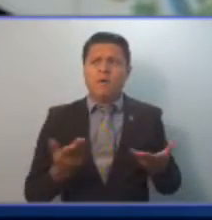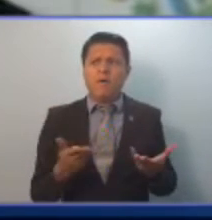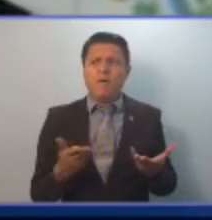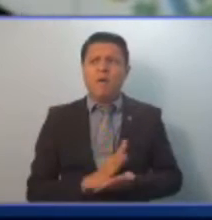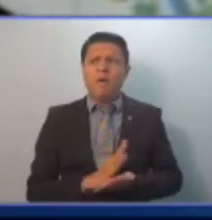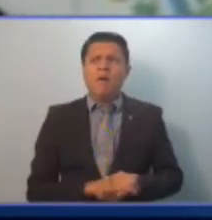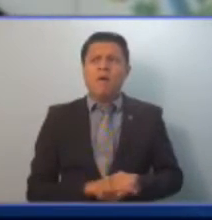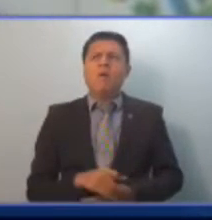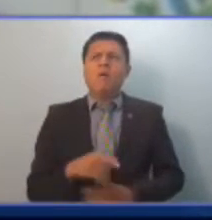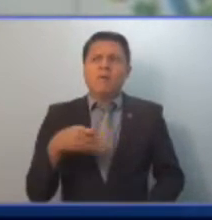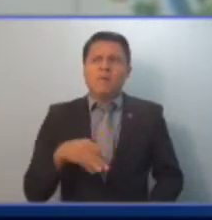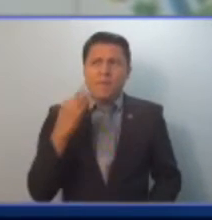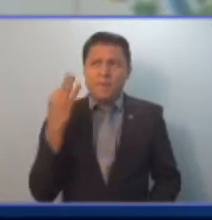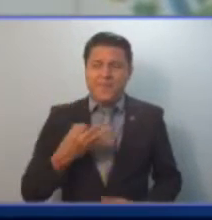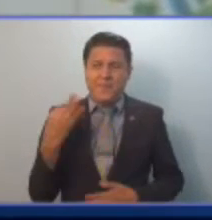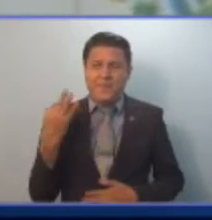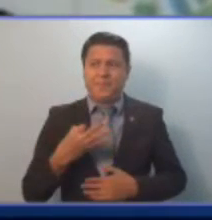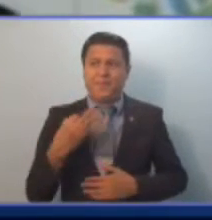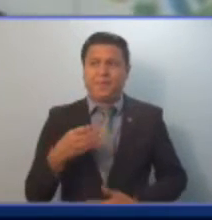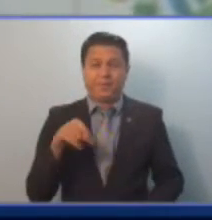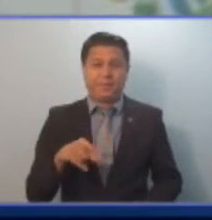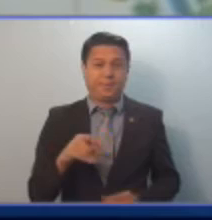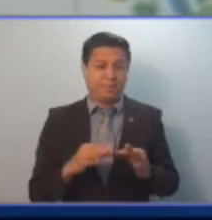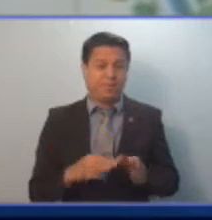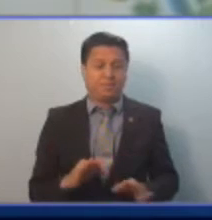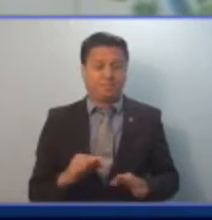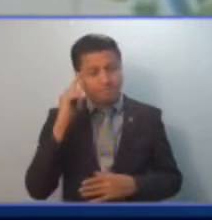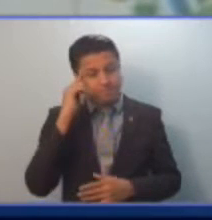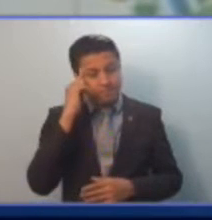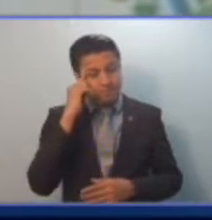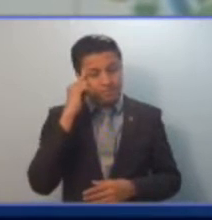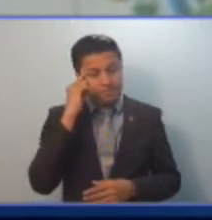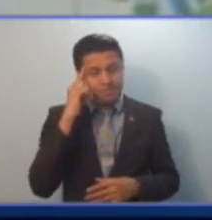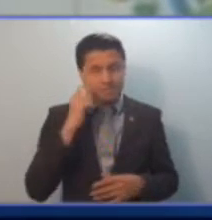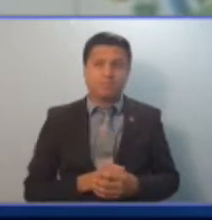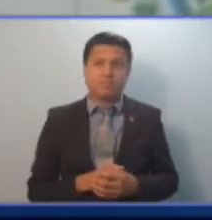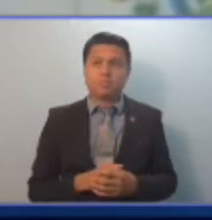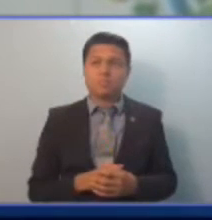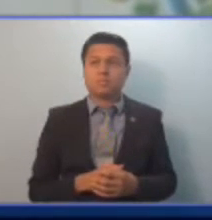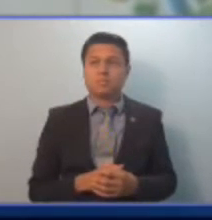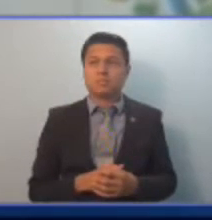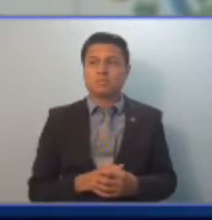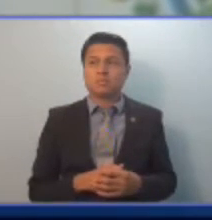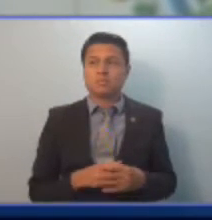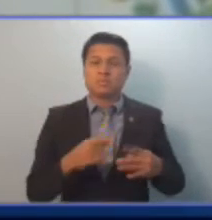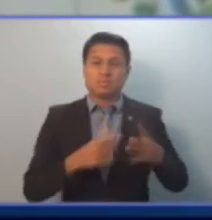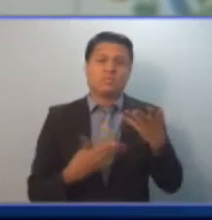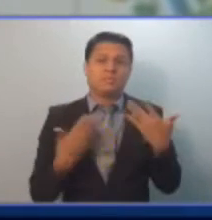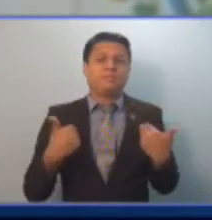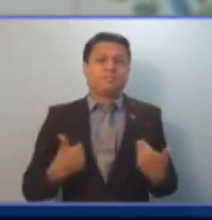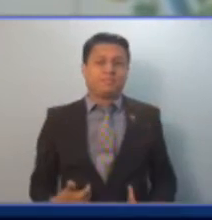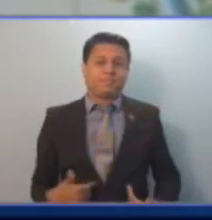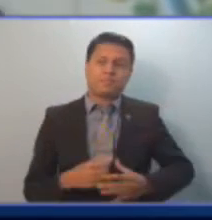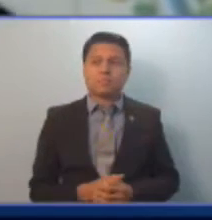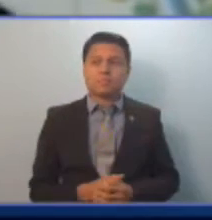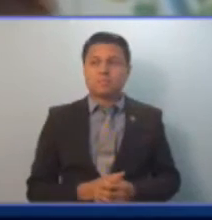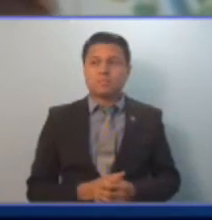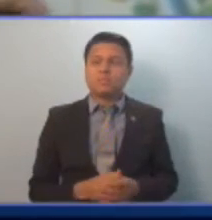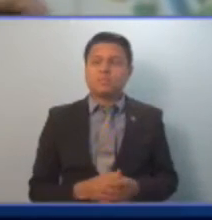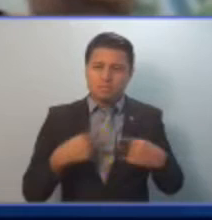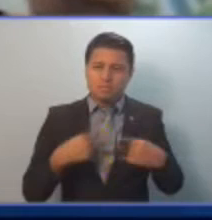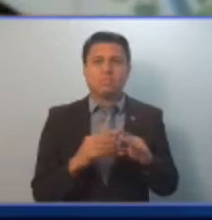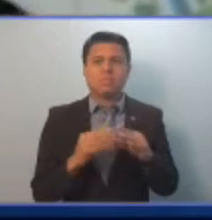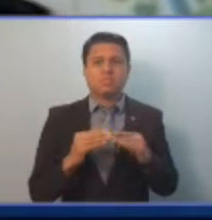decir, necesariamente este tipo de pensamiento de la progresividad de los derechos mantienen